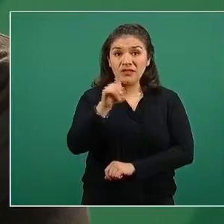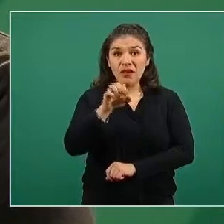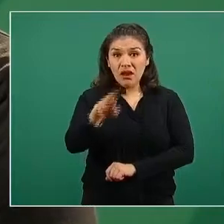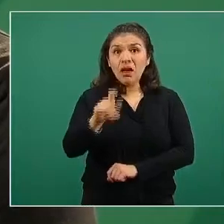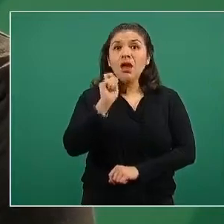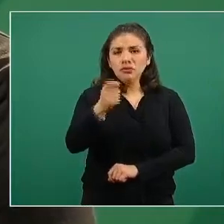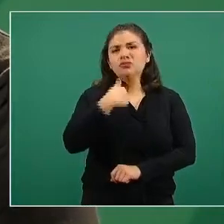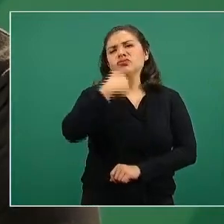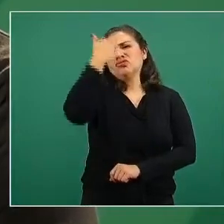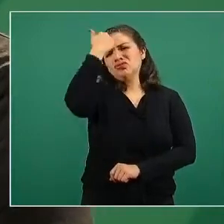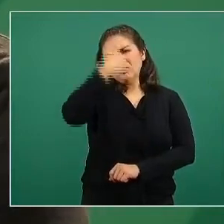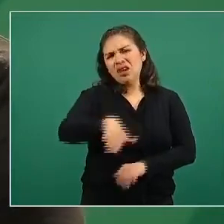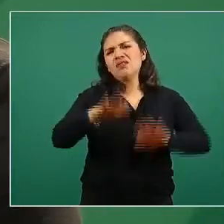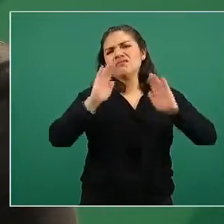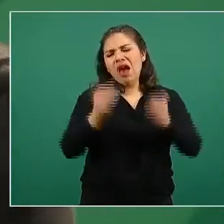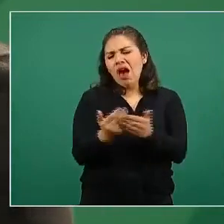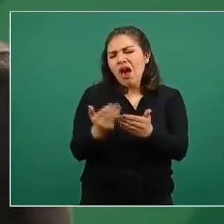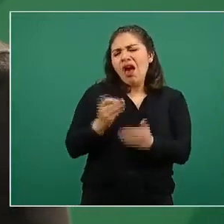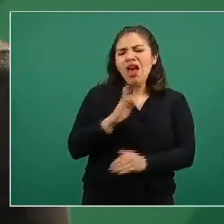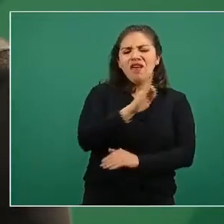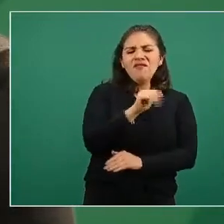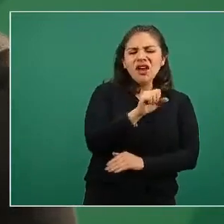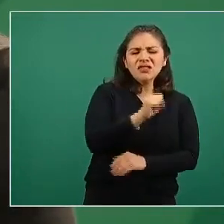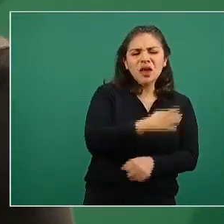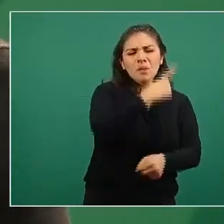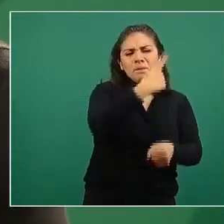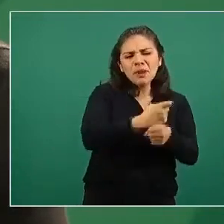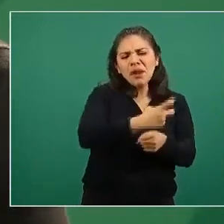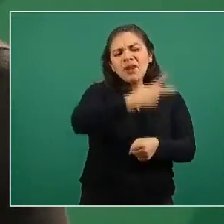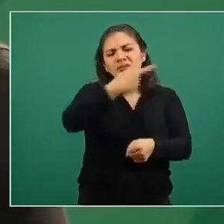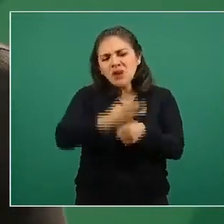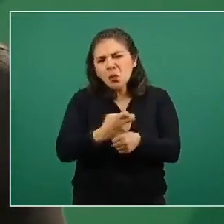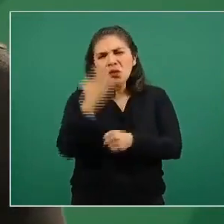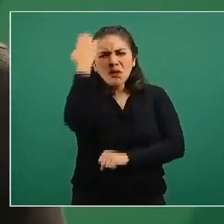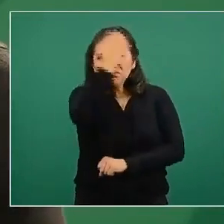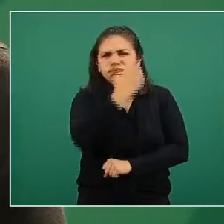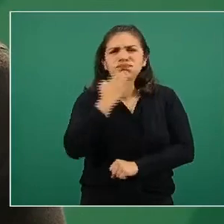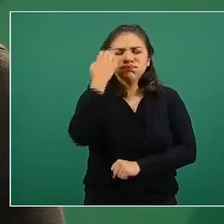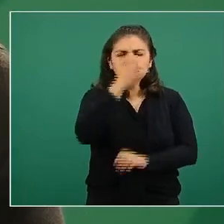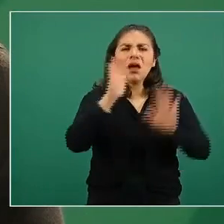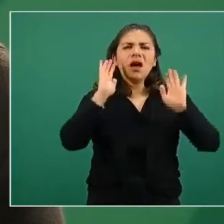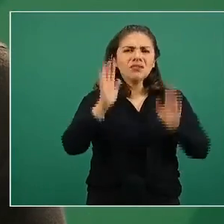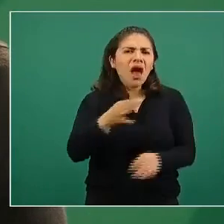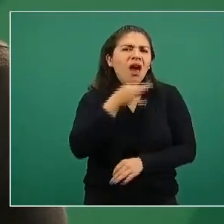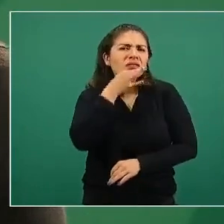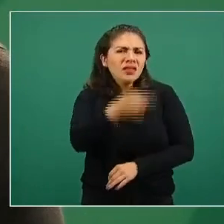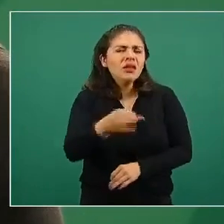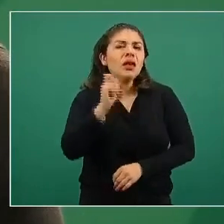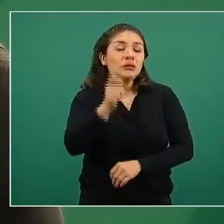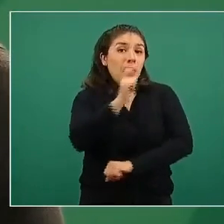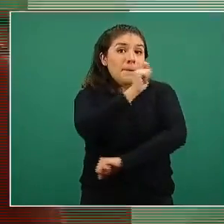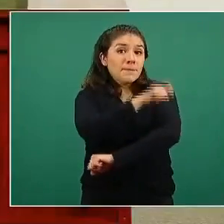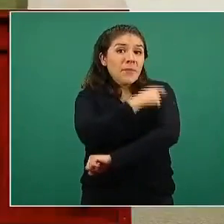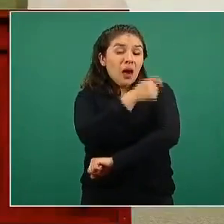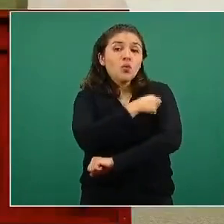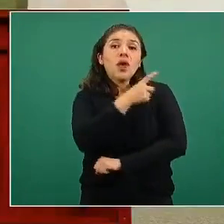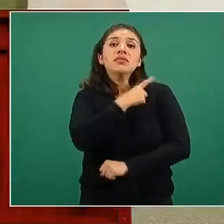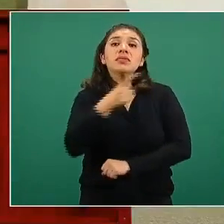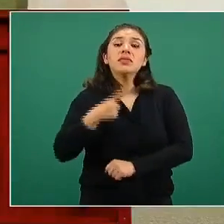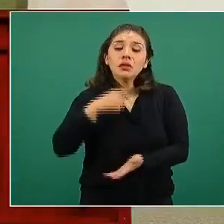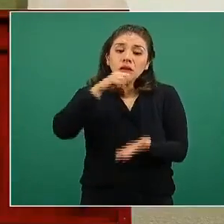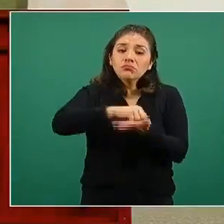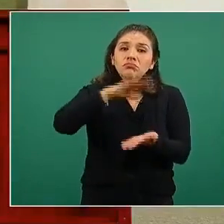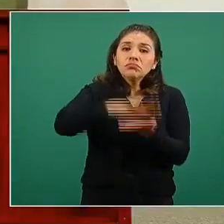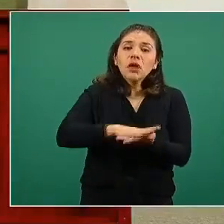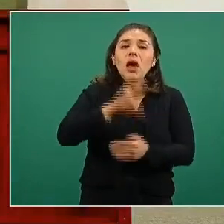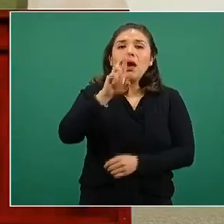vacuna que sabemos desde que estuvo en sus fases de desarrollo y de ensayo, siempre se habló, es una vacuna que está basada en